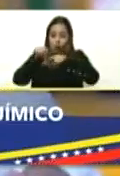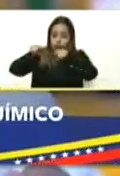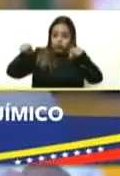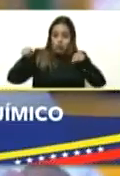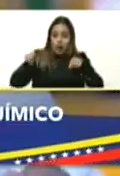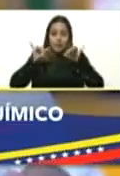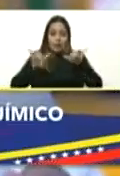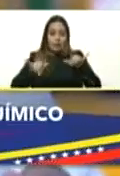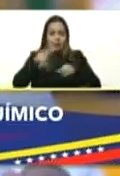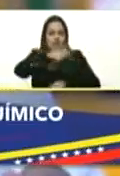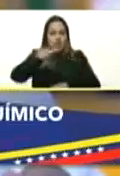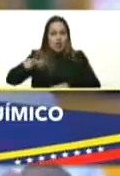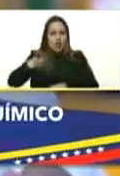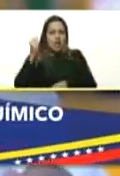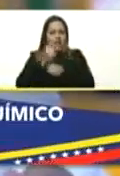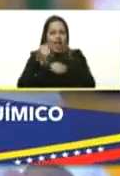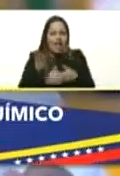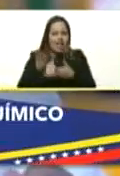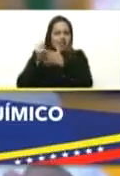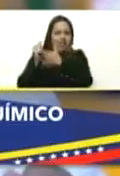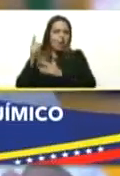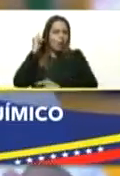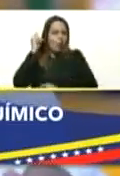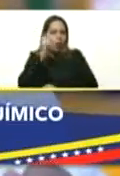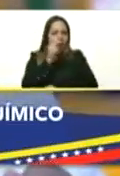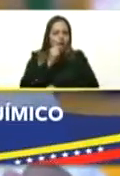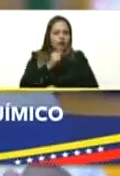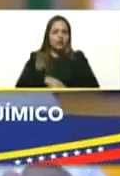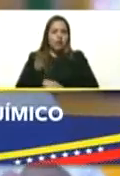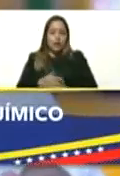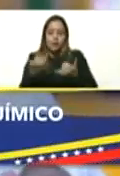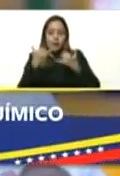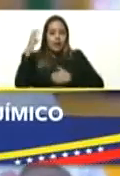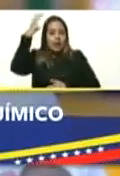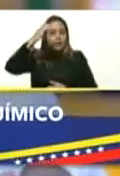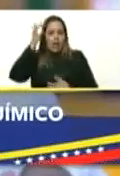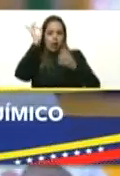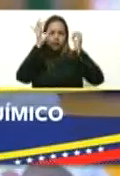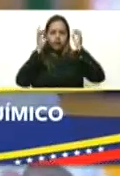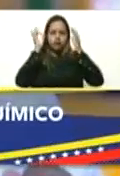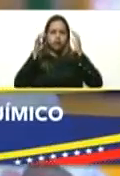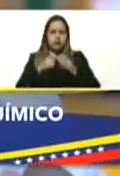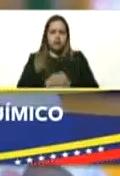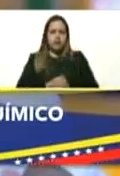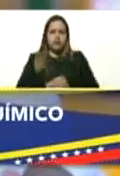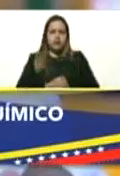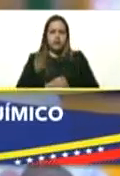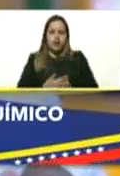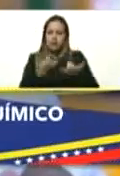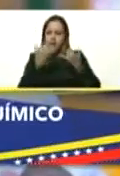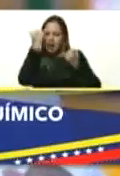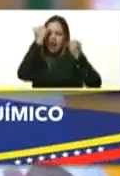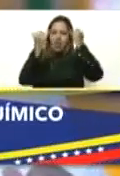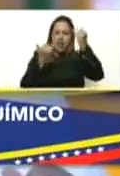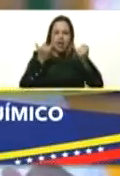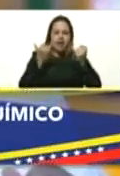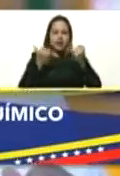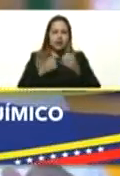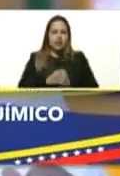fueron estos héroes, estas heroínas, quienes con su capacidad creadora, su inventiva y